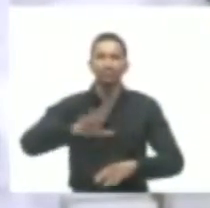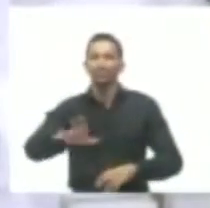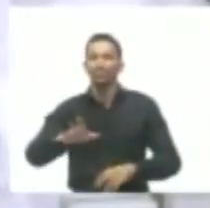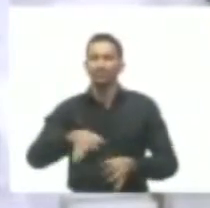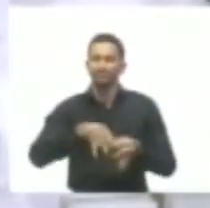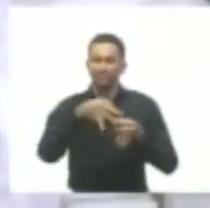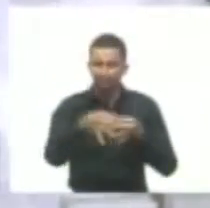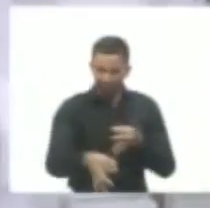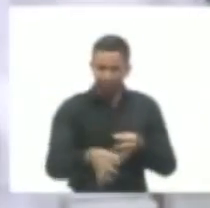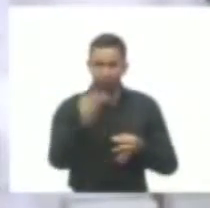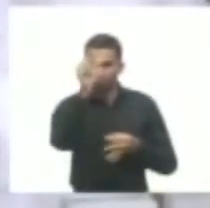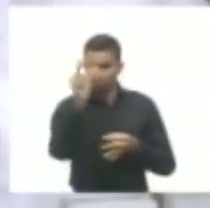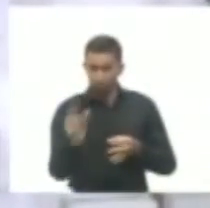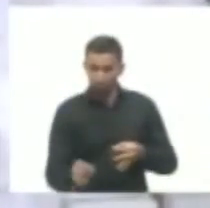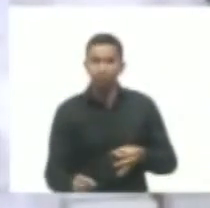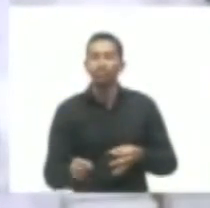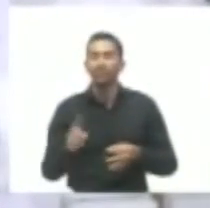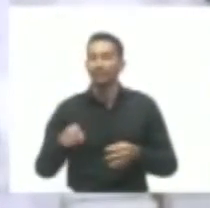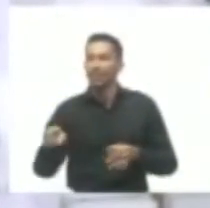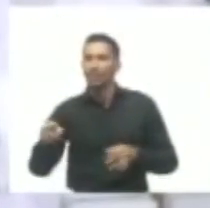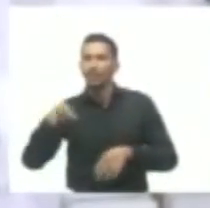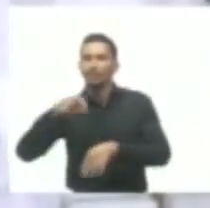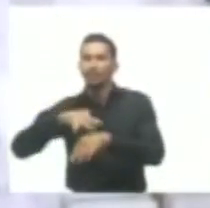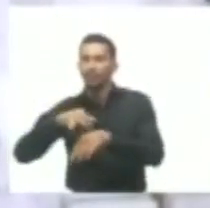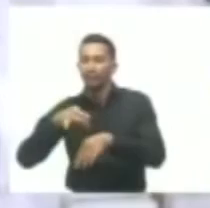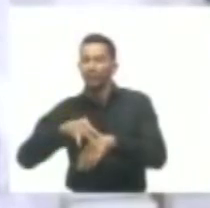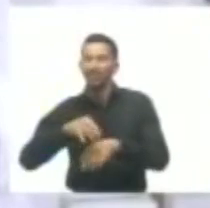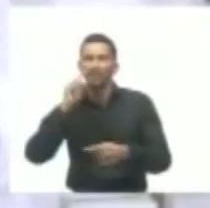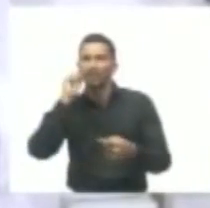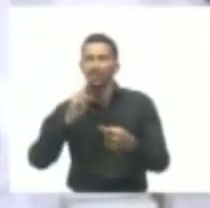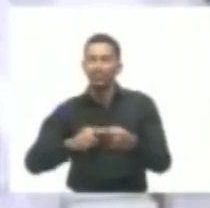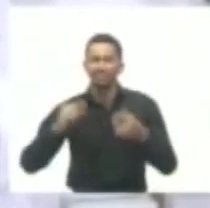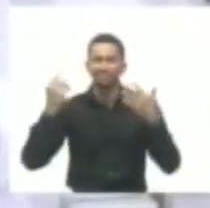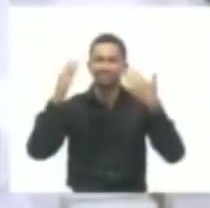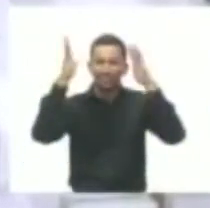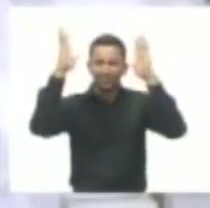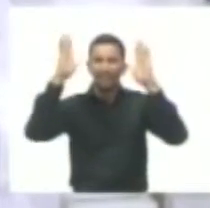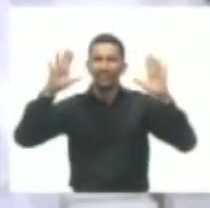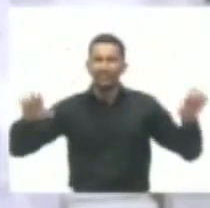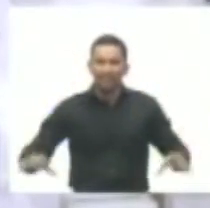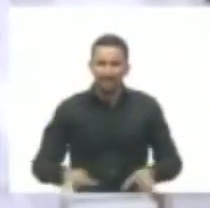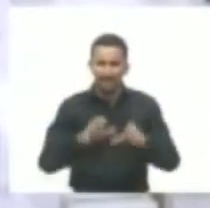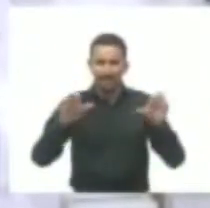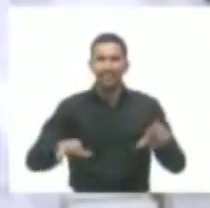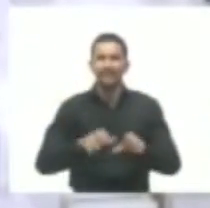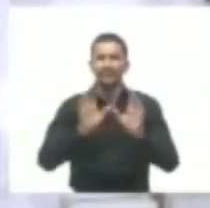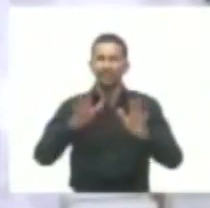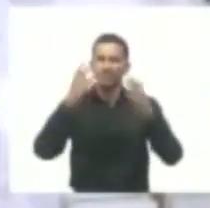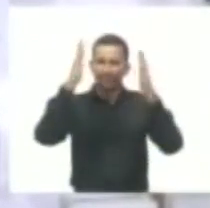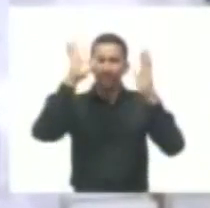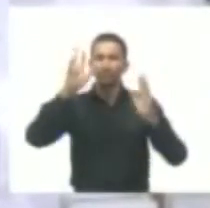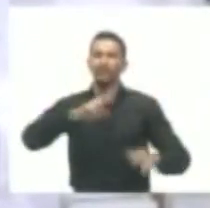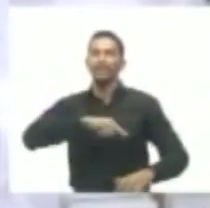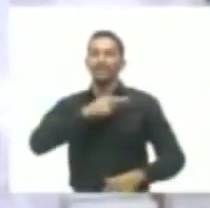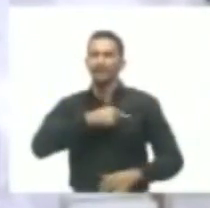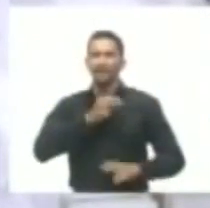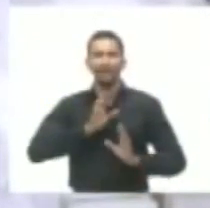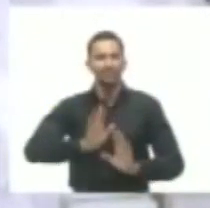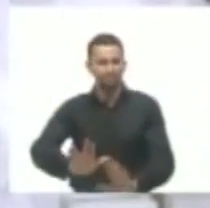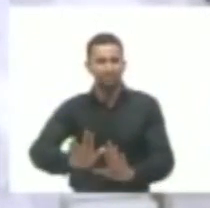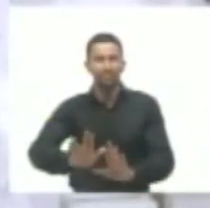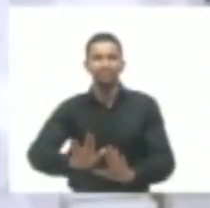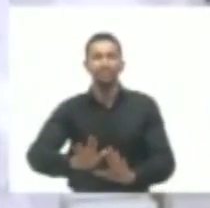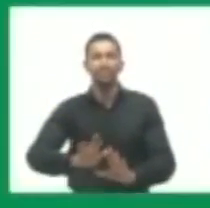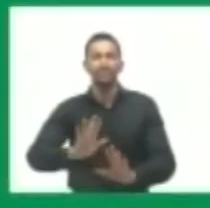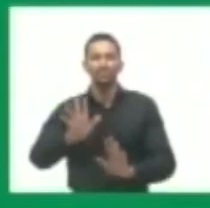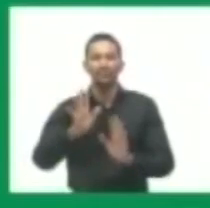la referida fundación para la celebración y realización de las fiestas religiosas y Divino